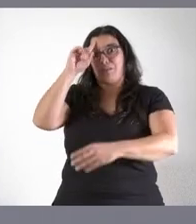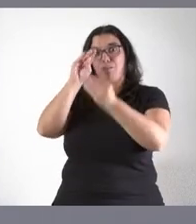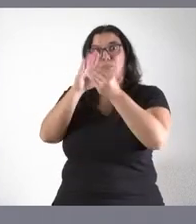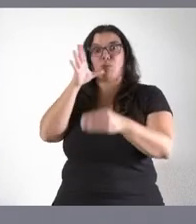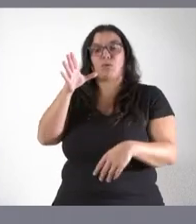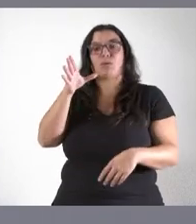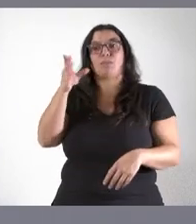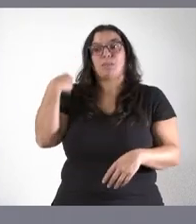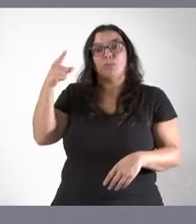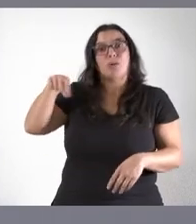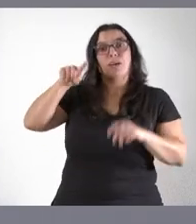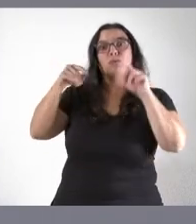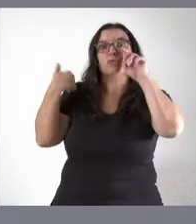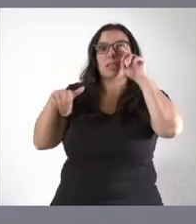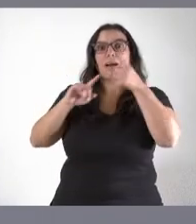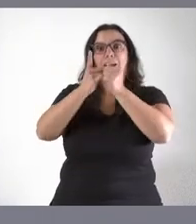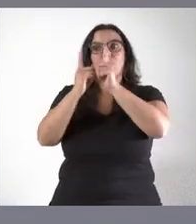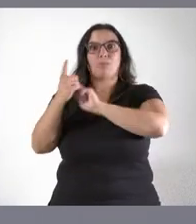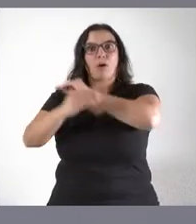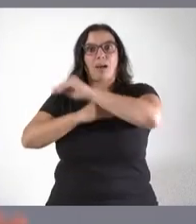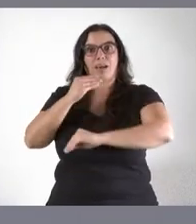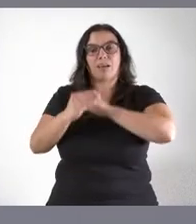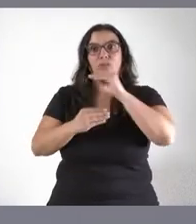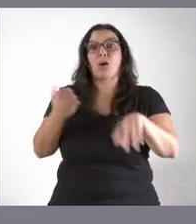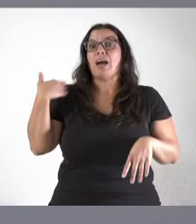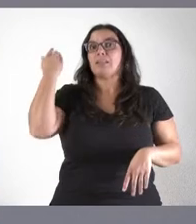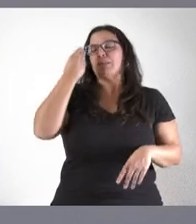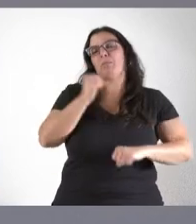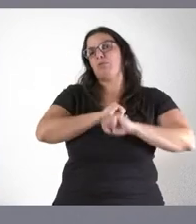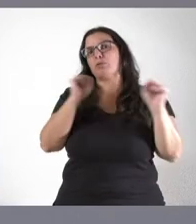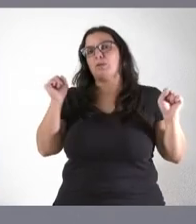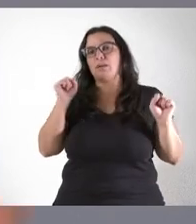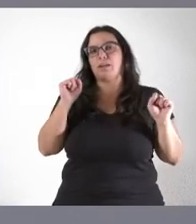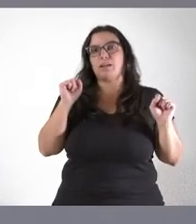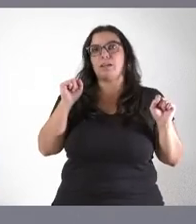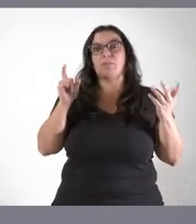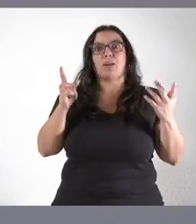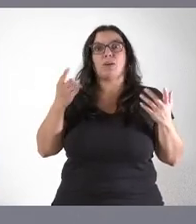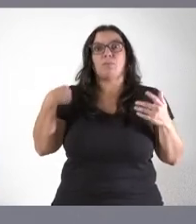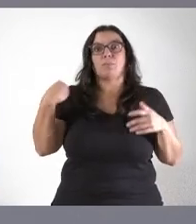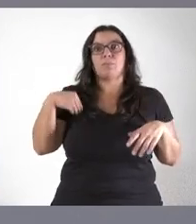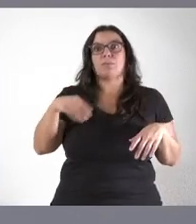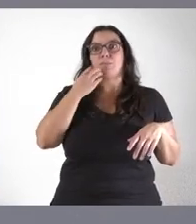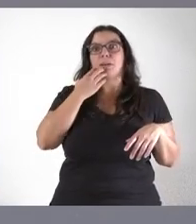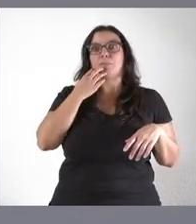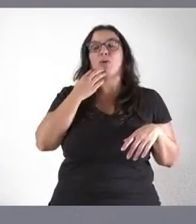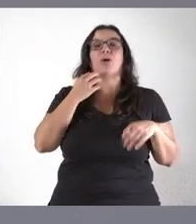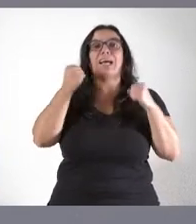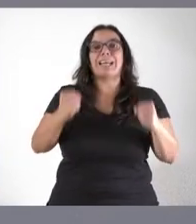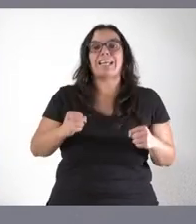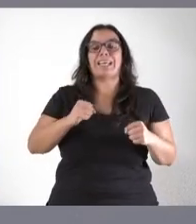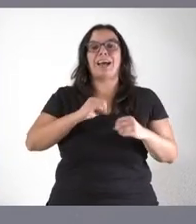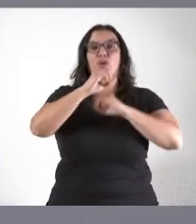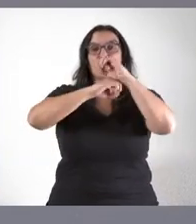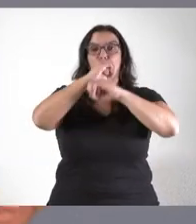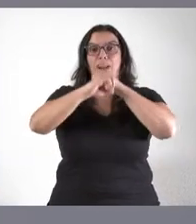Unión Europea establecido algunos cambios que quizá pensábamos que no se iban a producir la consideración como energía verde de la energía nuclear la consideración como energía